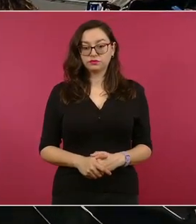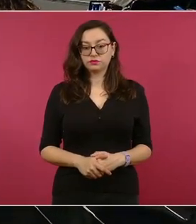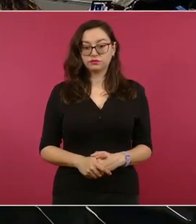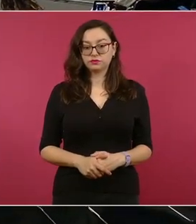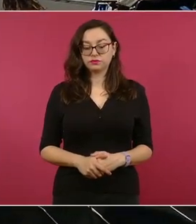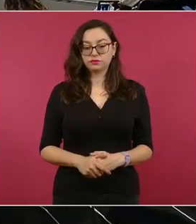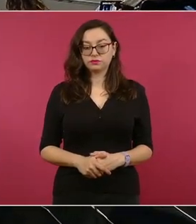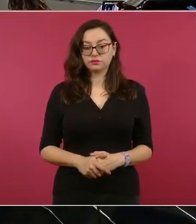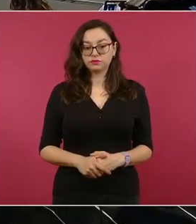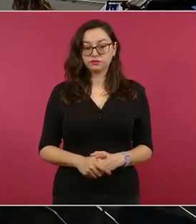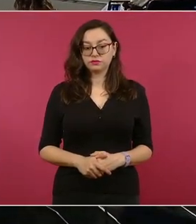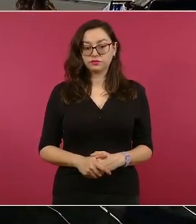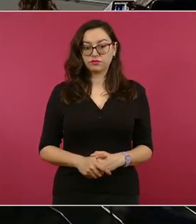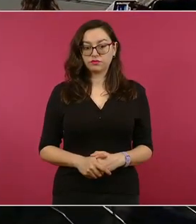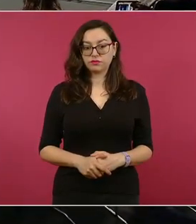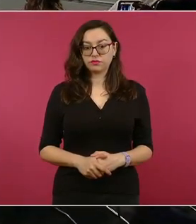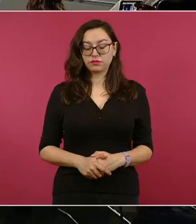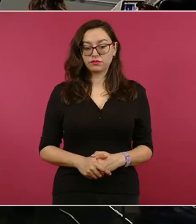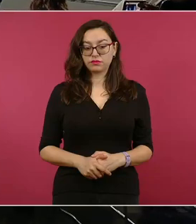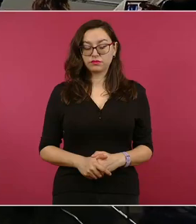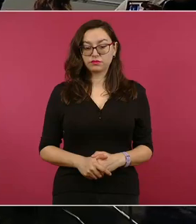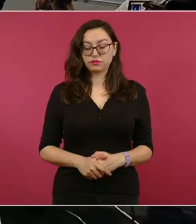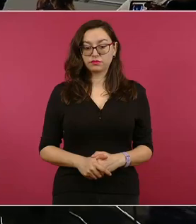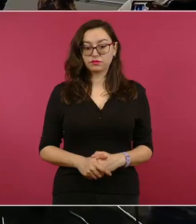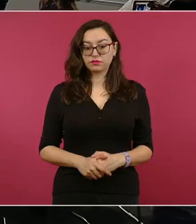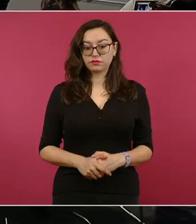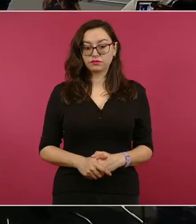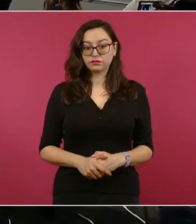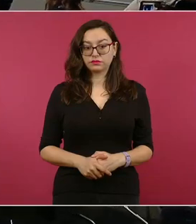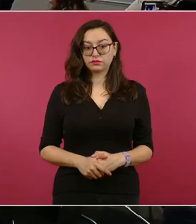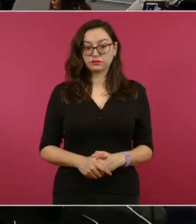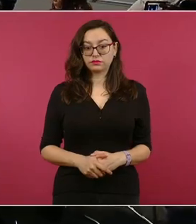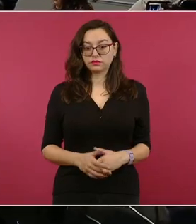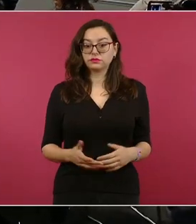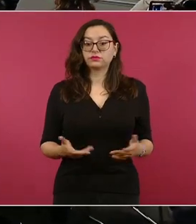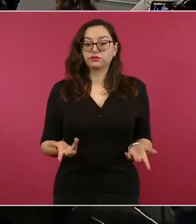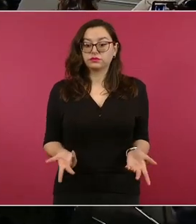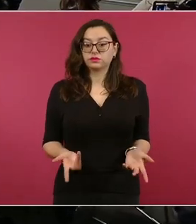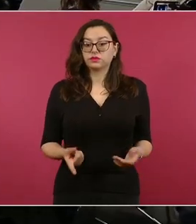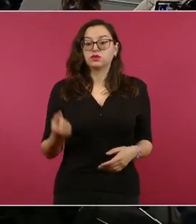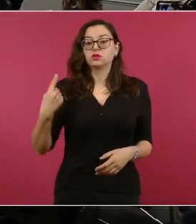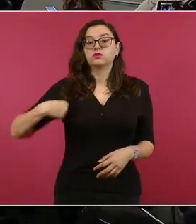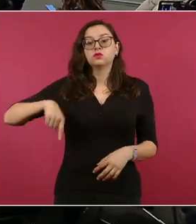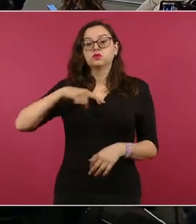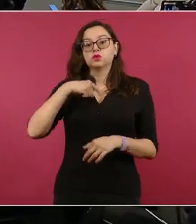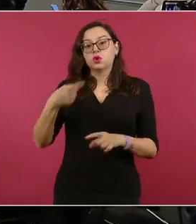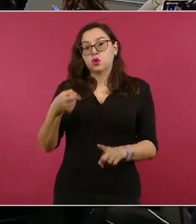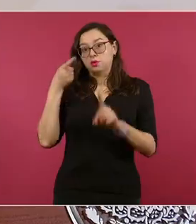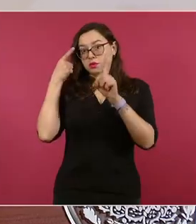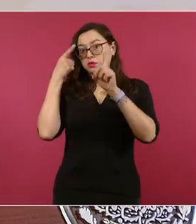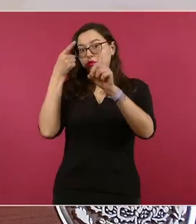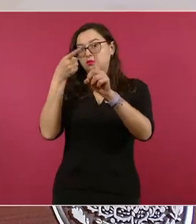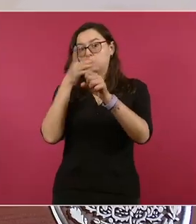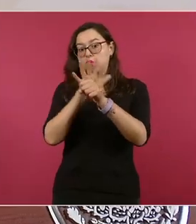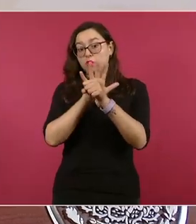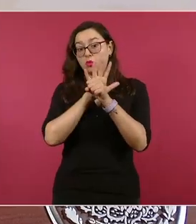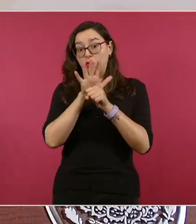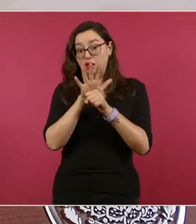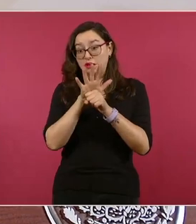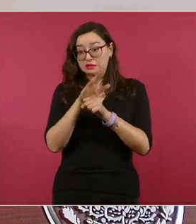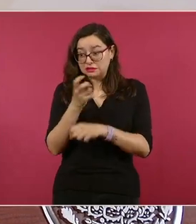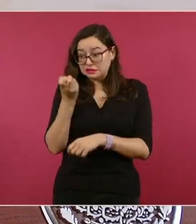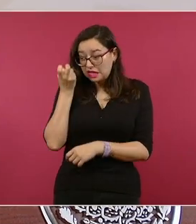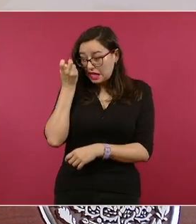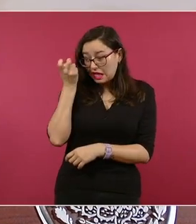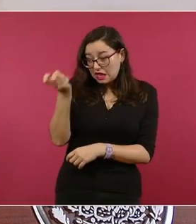que no se repita un hecho deleznable como el